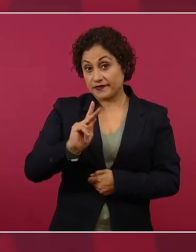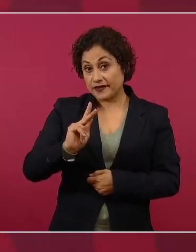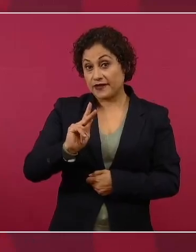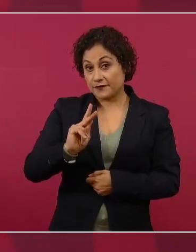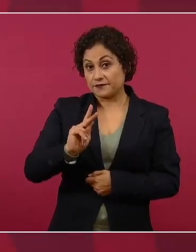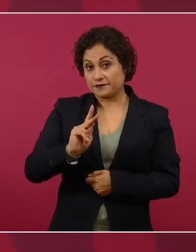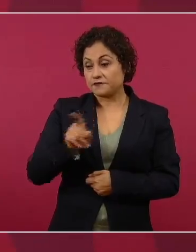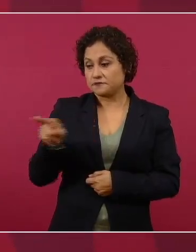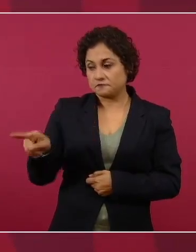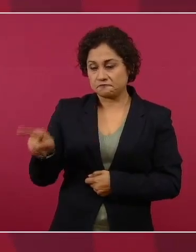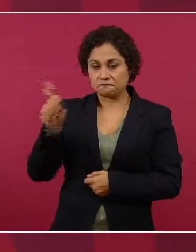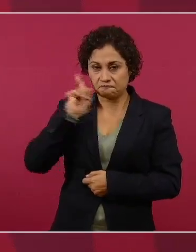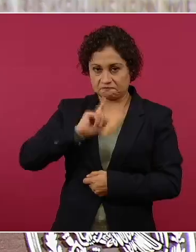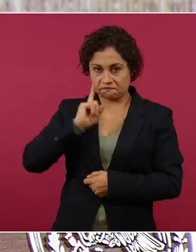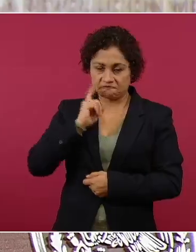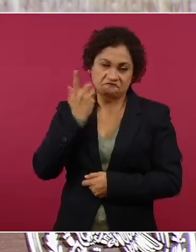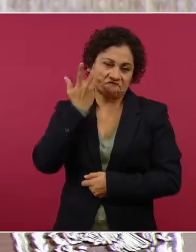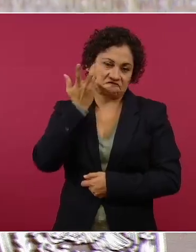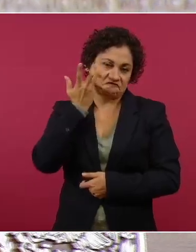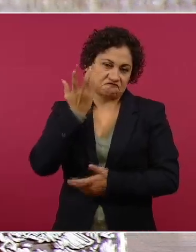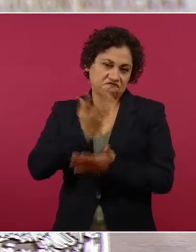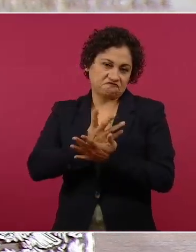¿sí?, es muy hipócrita.